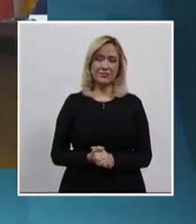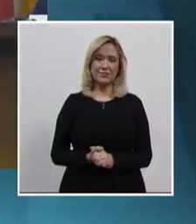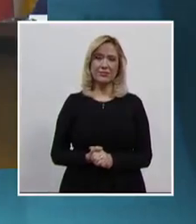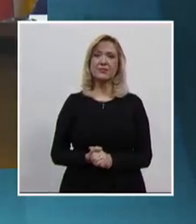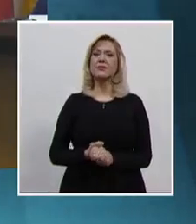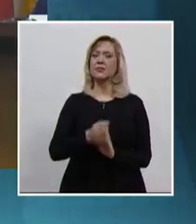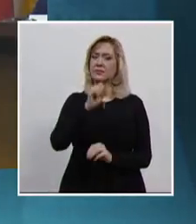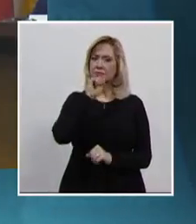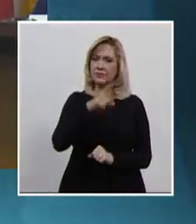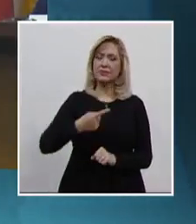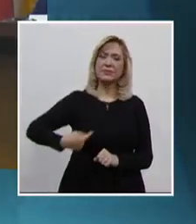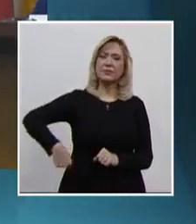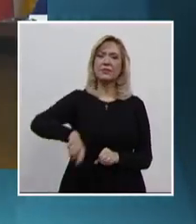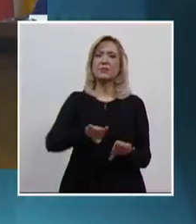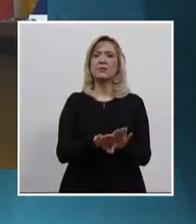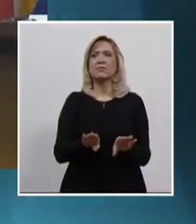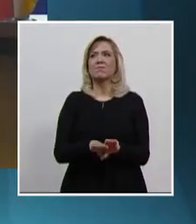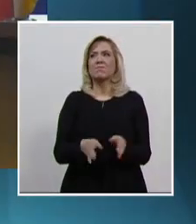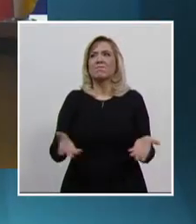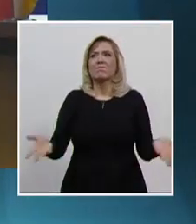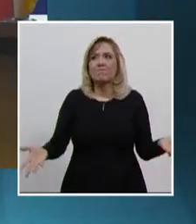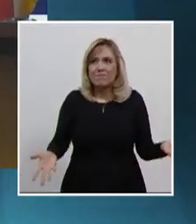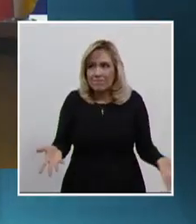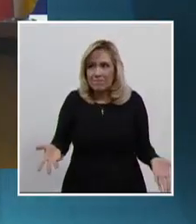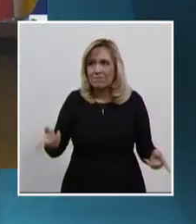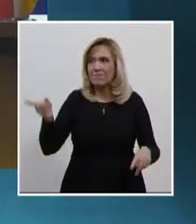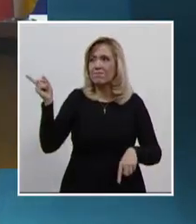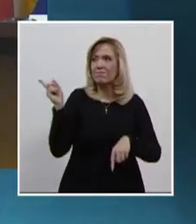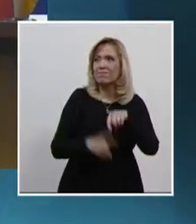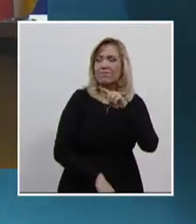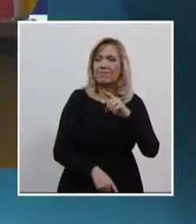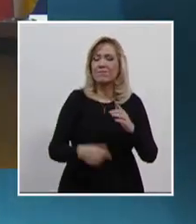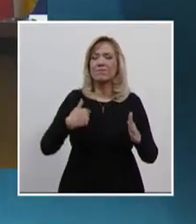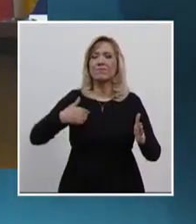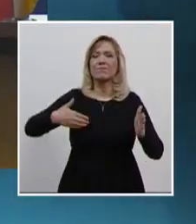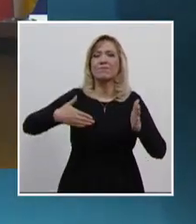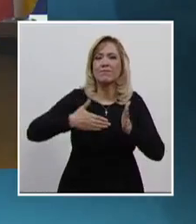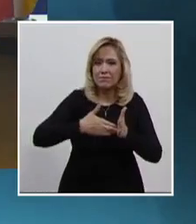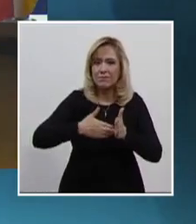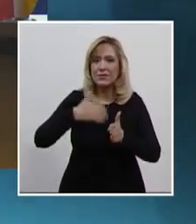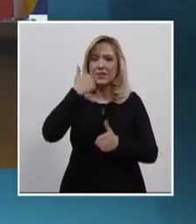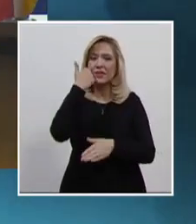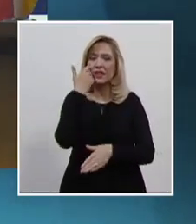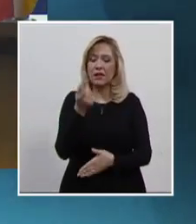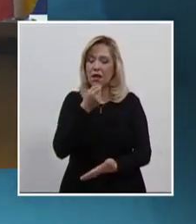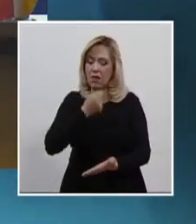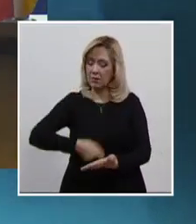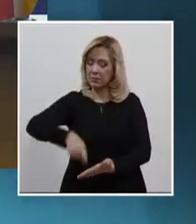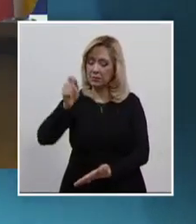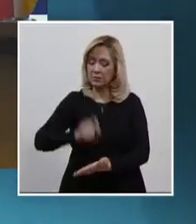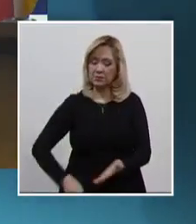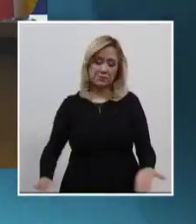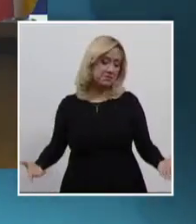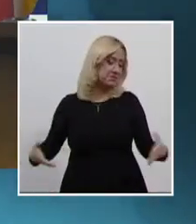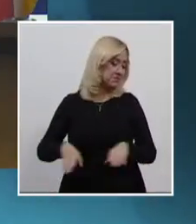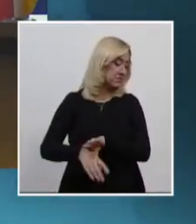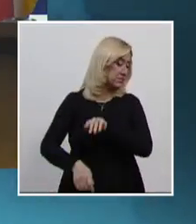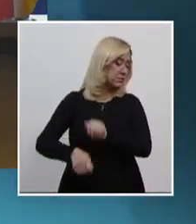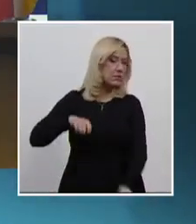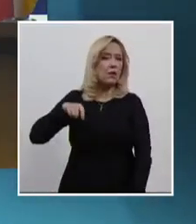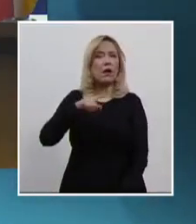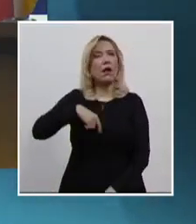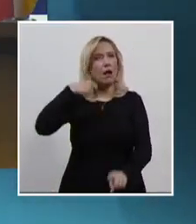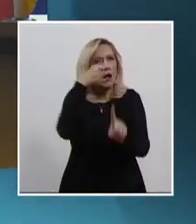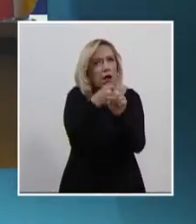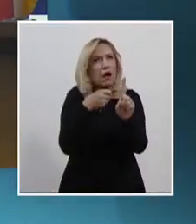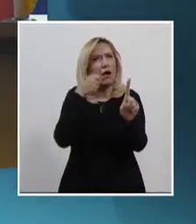Además, sufrimos un retroceso democrático que amenaza con borrar de un plumazo siglos de avance y sacrificio, tirando